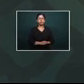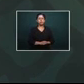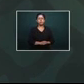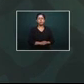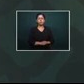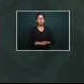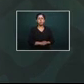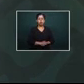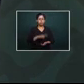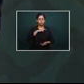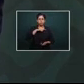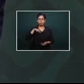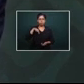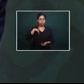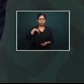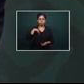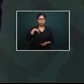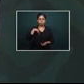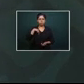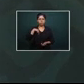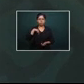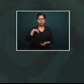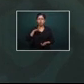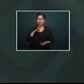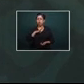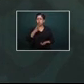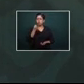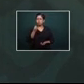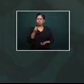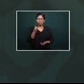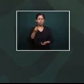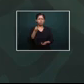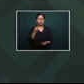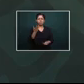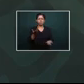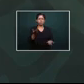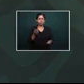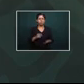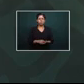que estos lamentables hechos